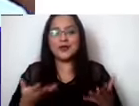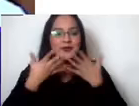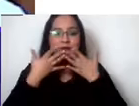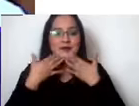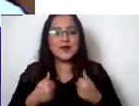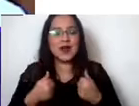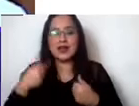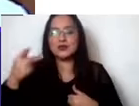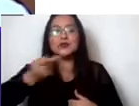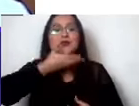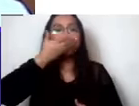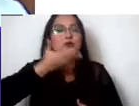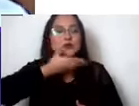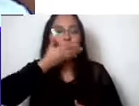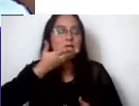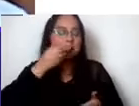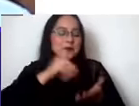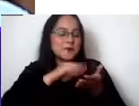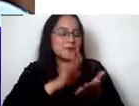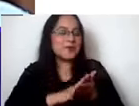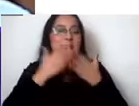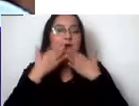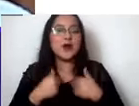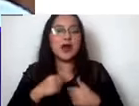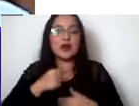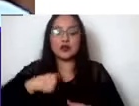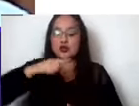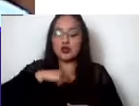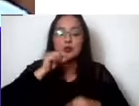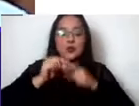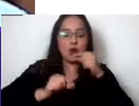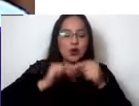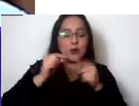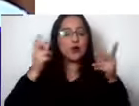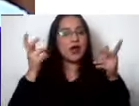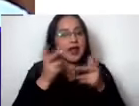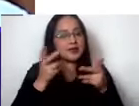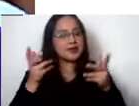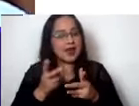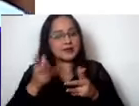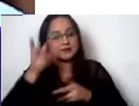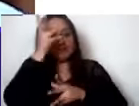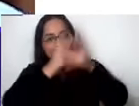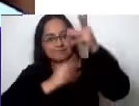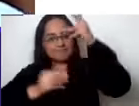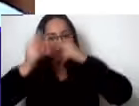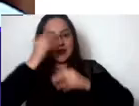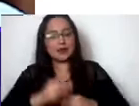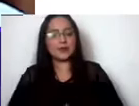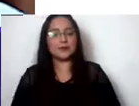está en la tradición. Entonces, pues necesitamos construir. Claro. No sé si